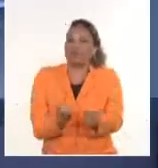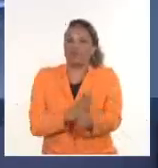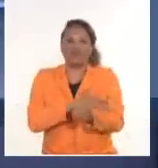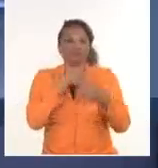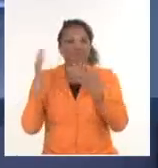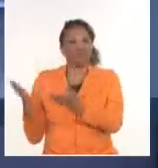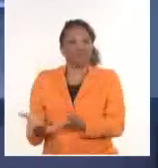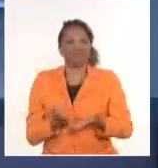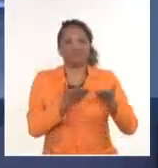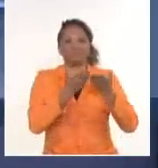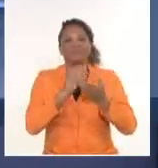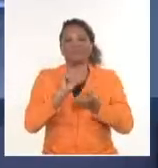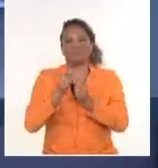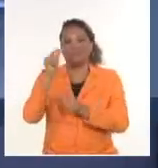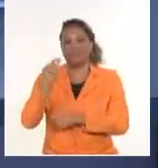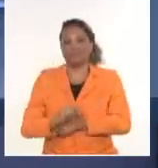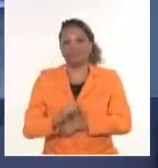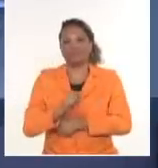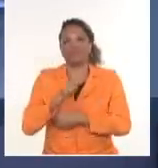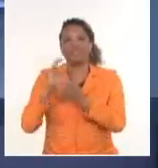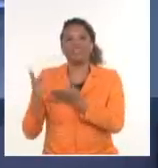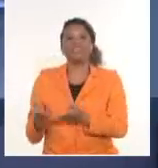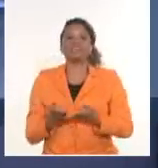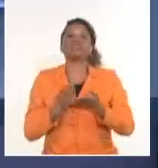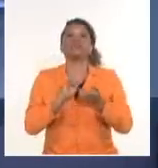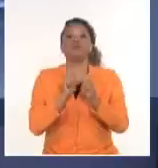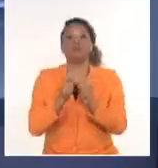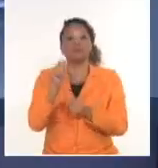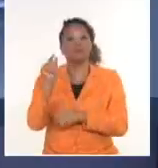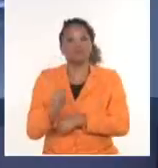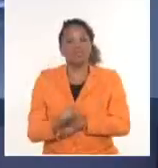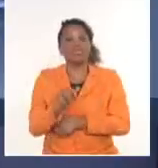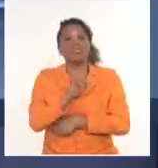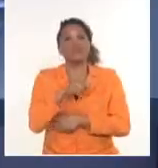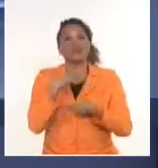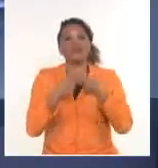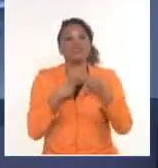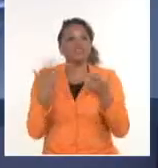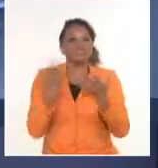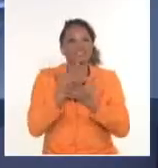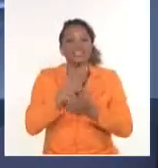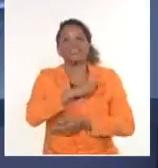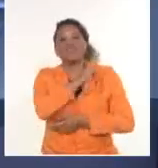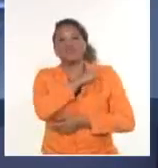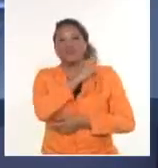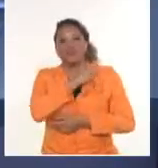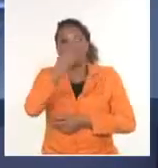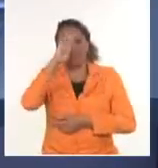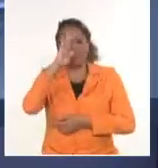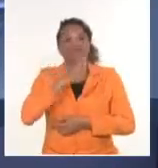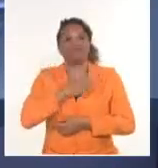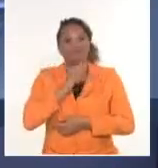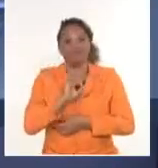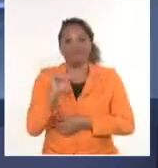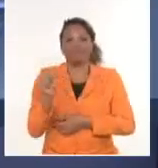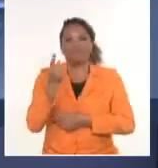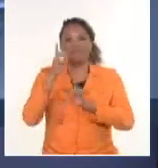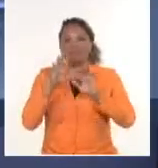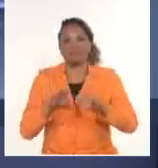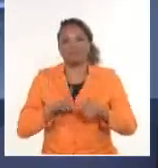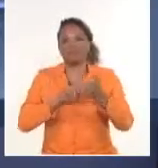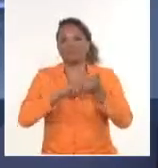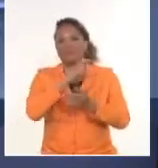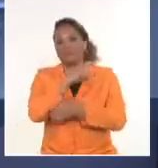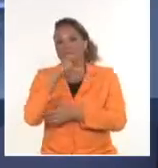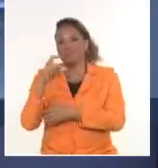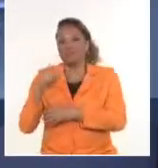a nuestros atletas. Recibimos a nuestros atletas, también lo hacen las máximas autoridades de la revolución, el primer secretario del Comité Central del